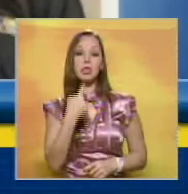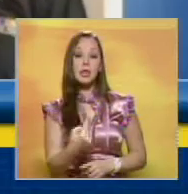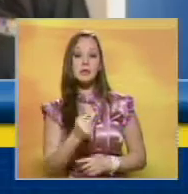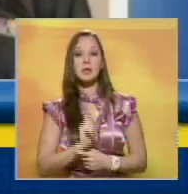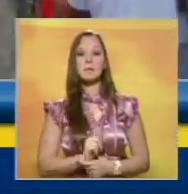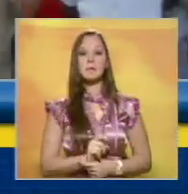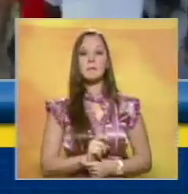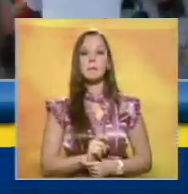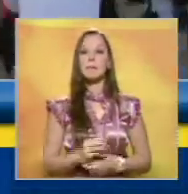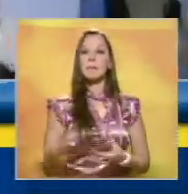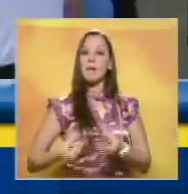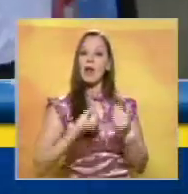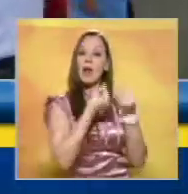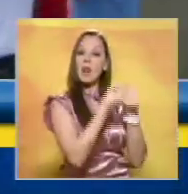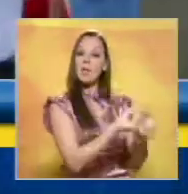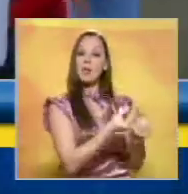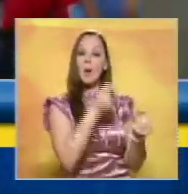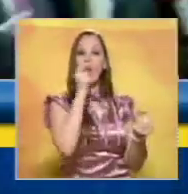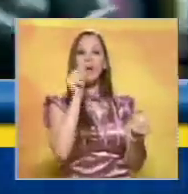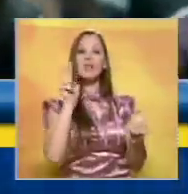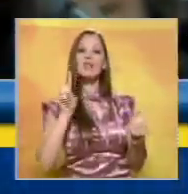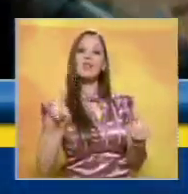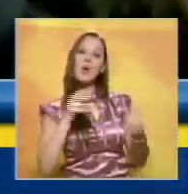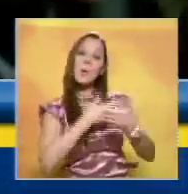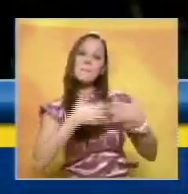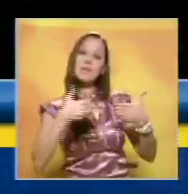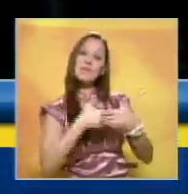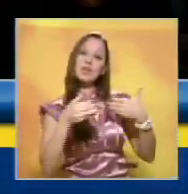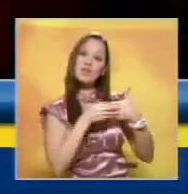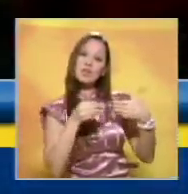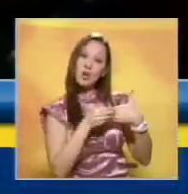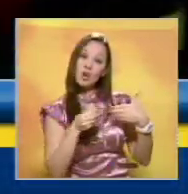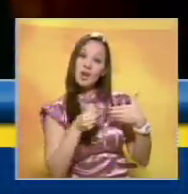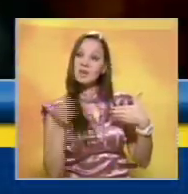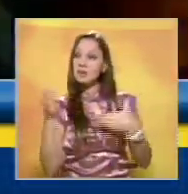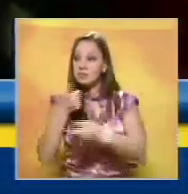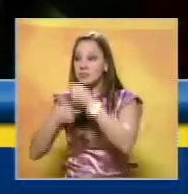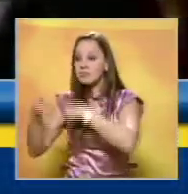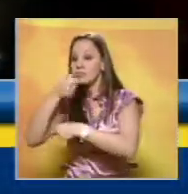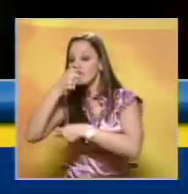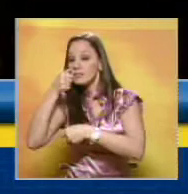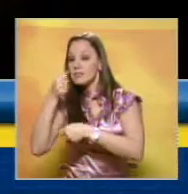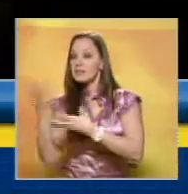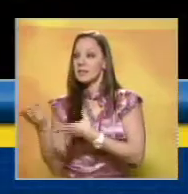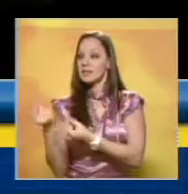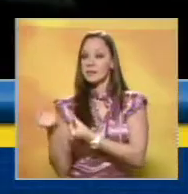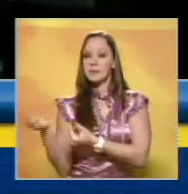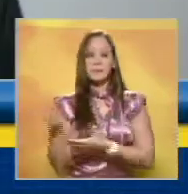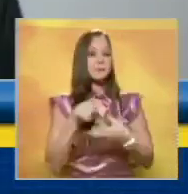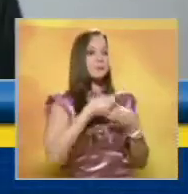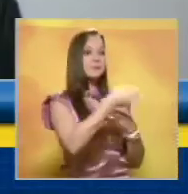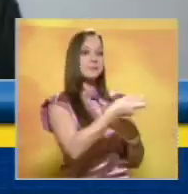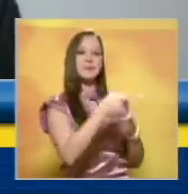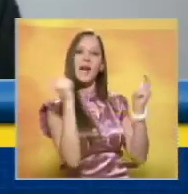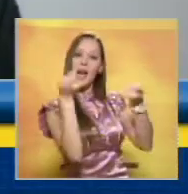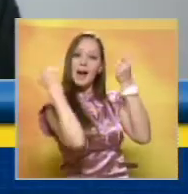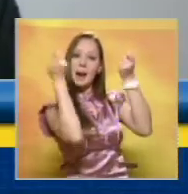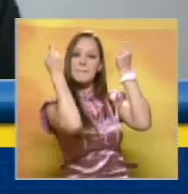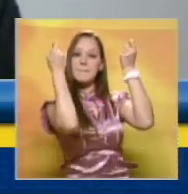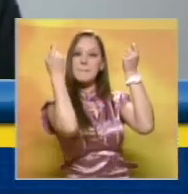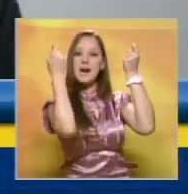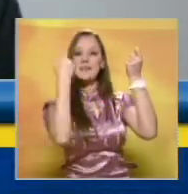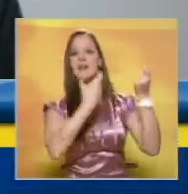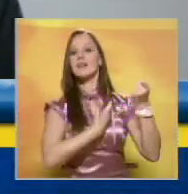supuestamente entregó a Santos $2 millones provenientes del narcotráfico para su campaña de reelección hace 4 años.